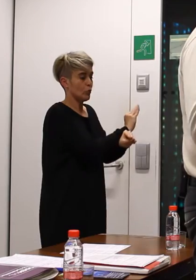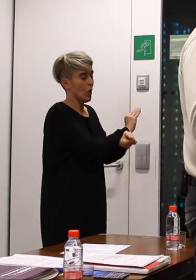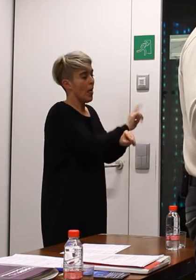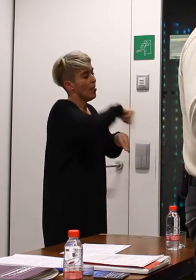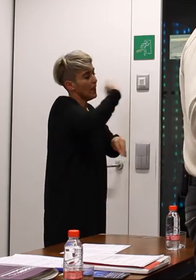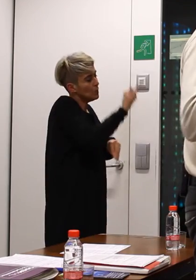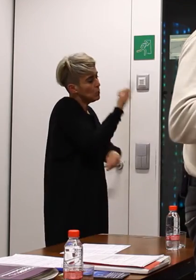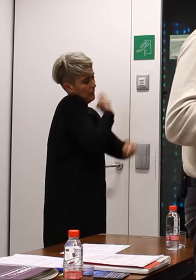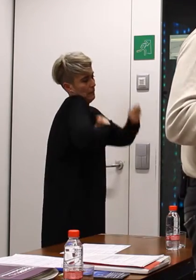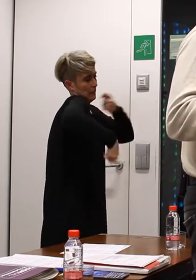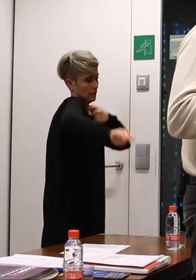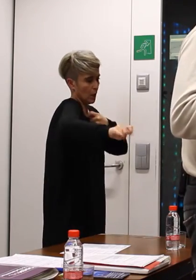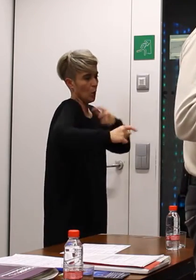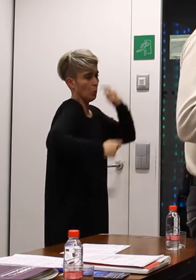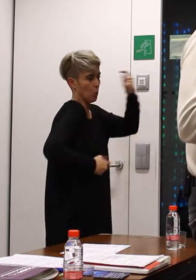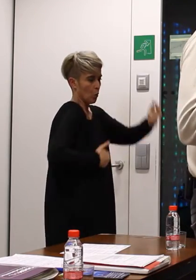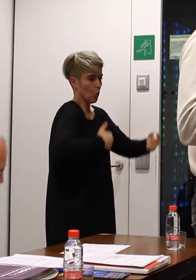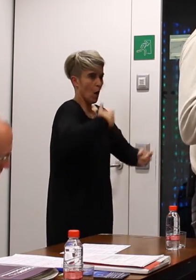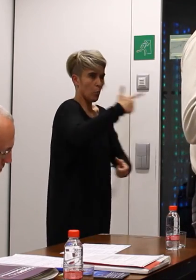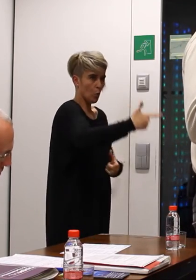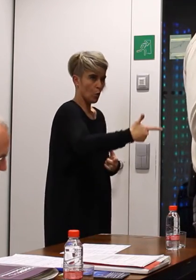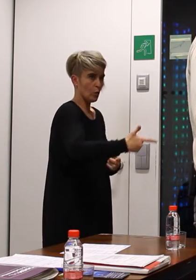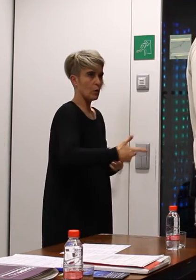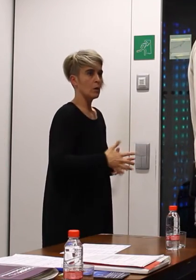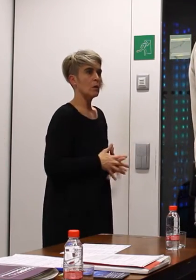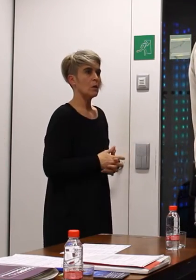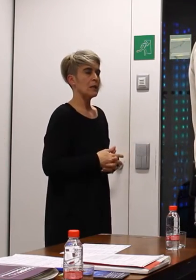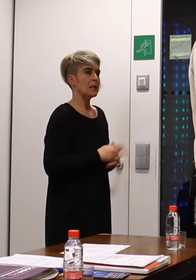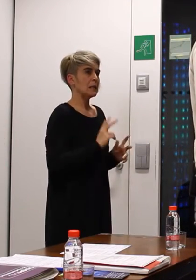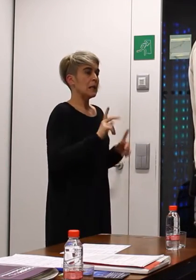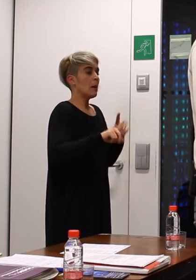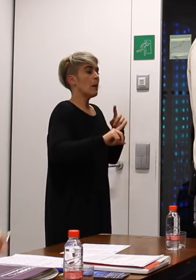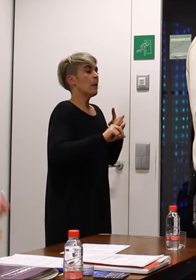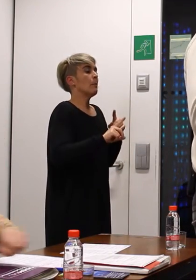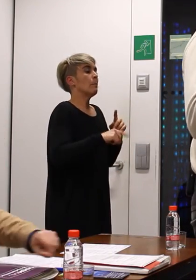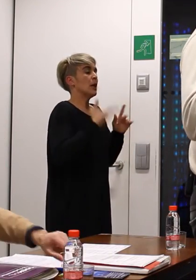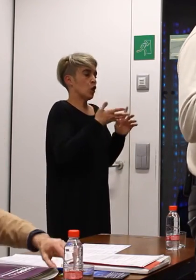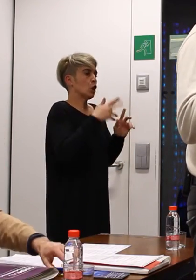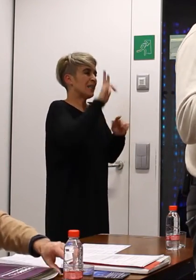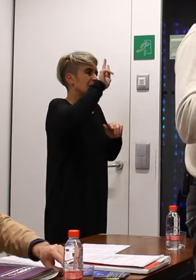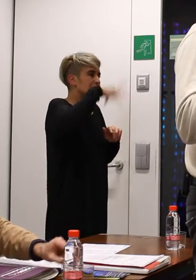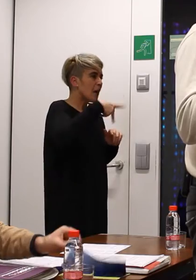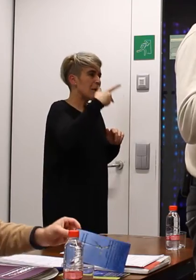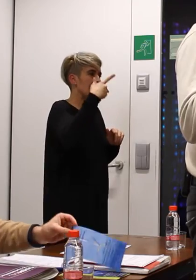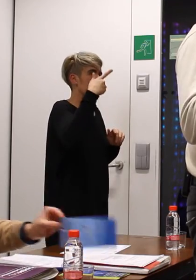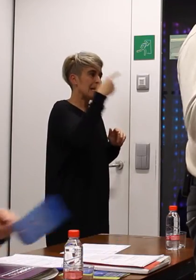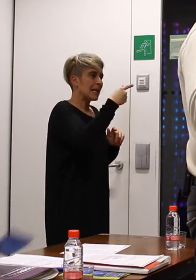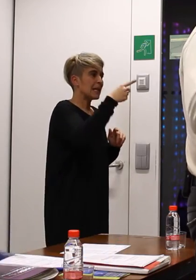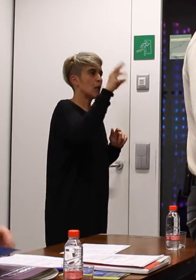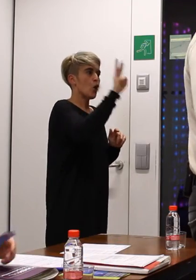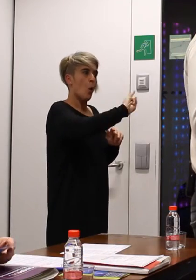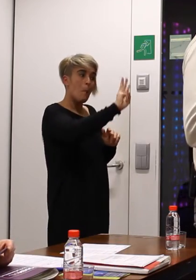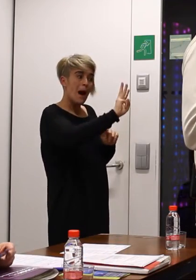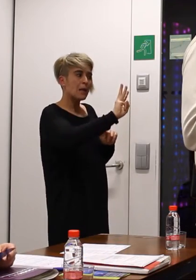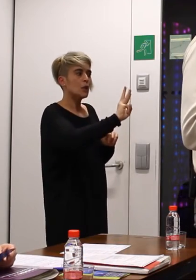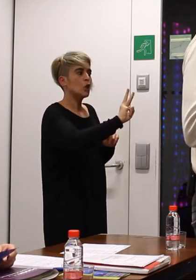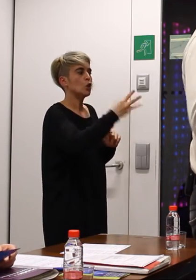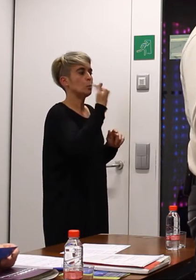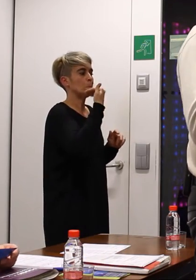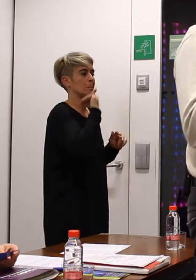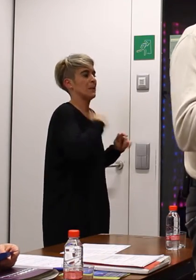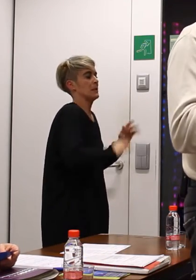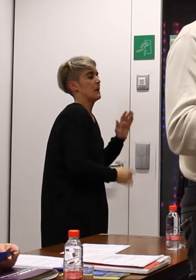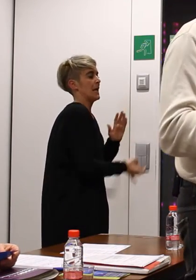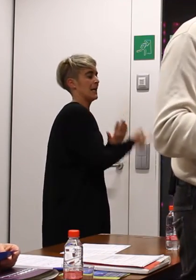cero, pero los kilovatios que provienen de esa planta son más baratos todavía que